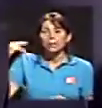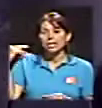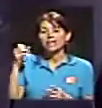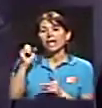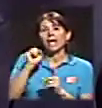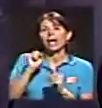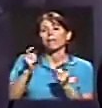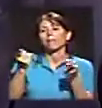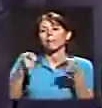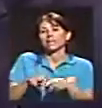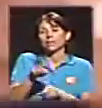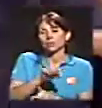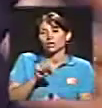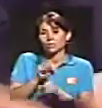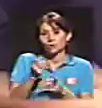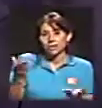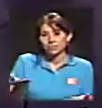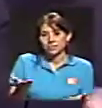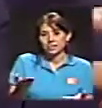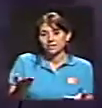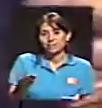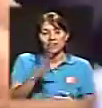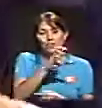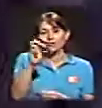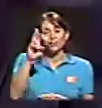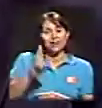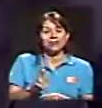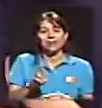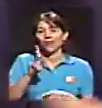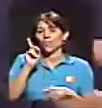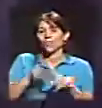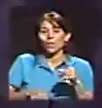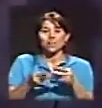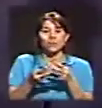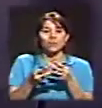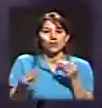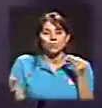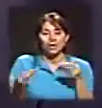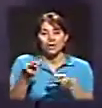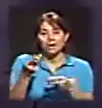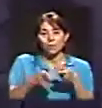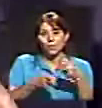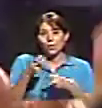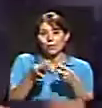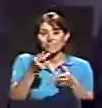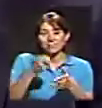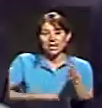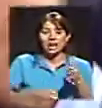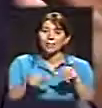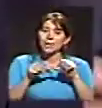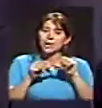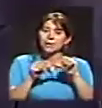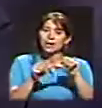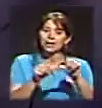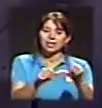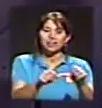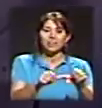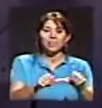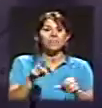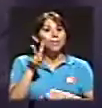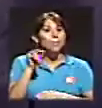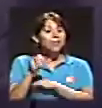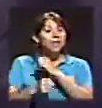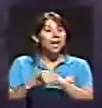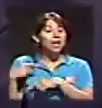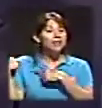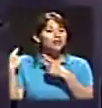Costa Rica resuelva el problema de manera permanente, el problema fiscal de manera permanente. Uh-huh. Se han hecho intentos por 20 años y